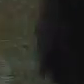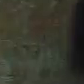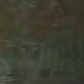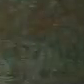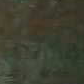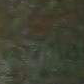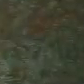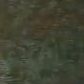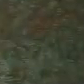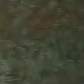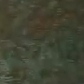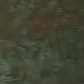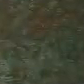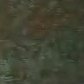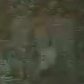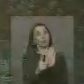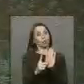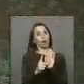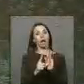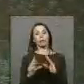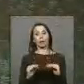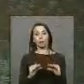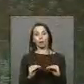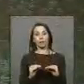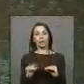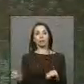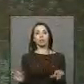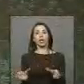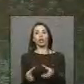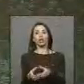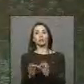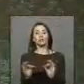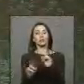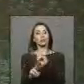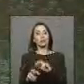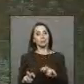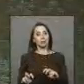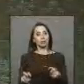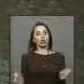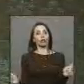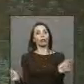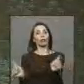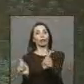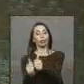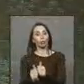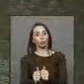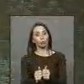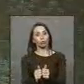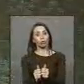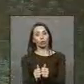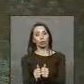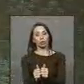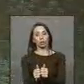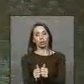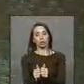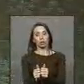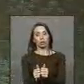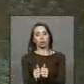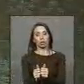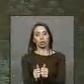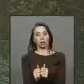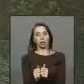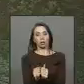En segundo lugar de la tabla, corresponde tratar el informe de la Comisión Especial Investigadora Conjunta de...